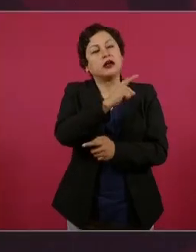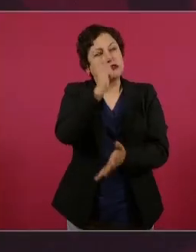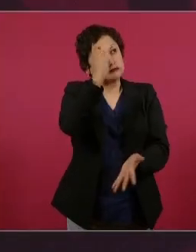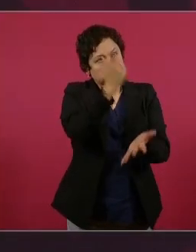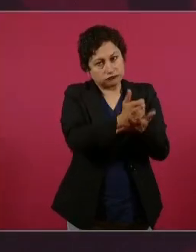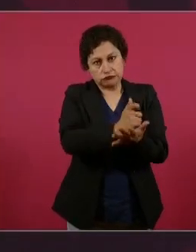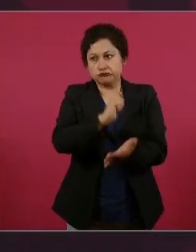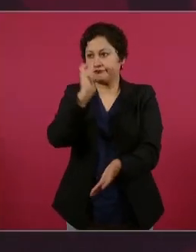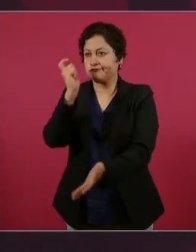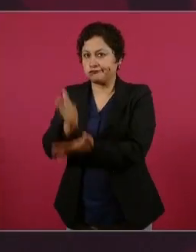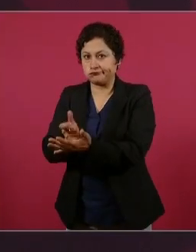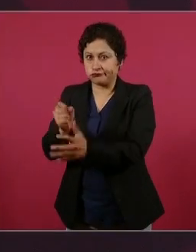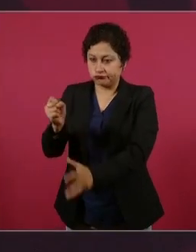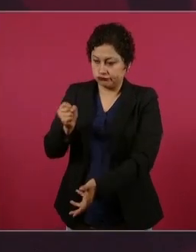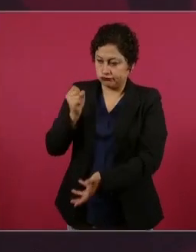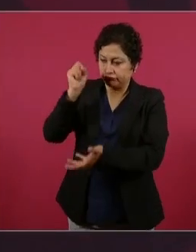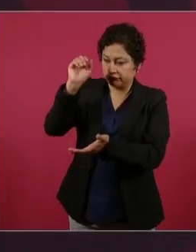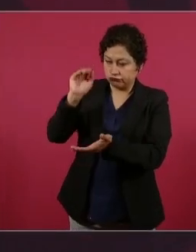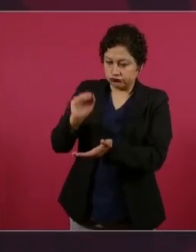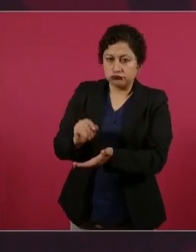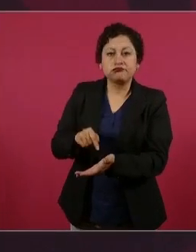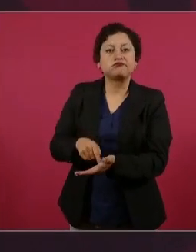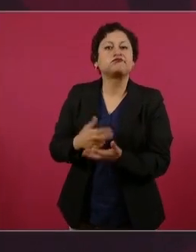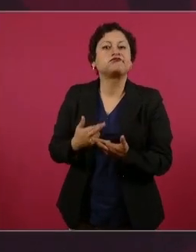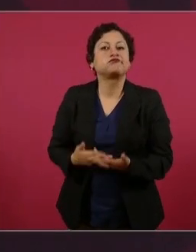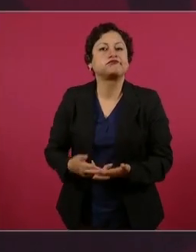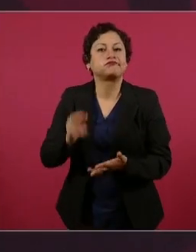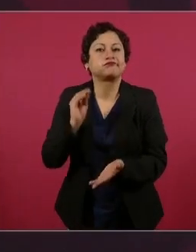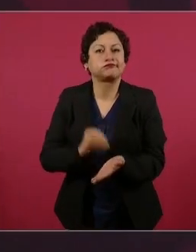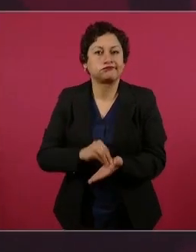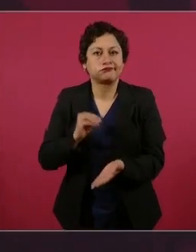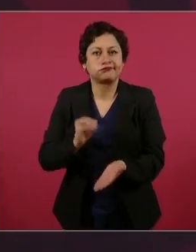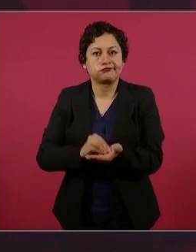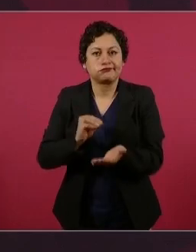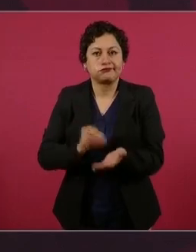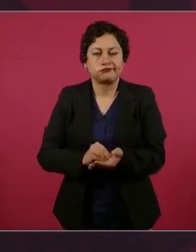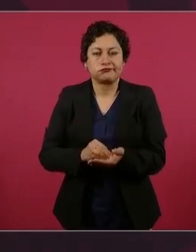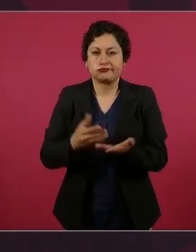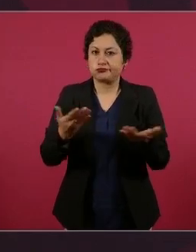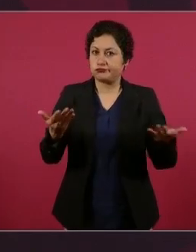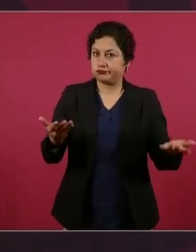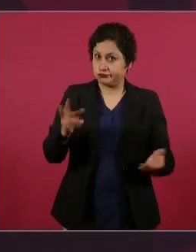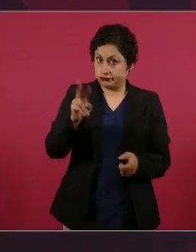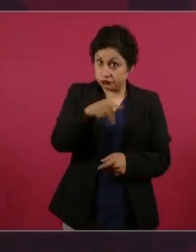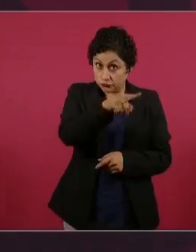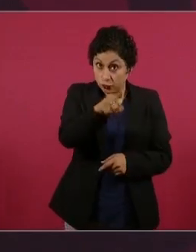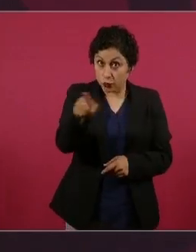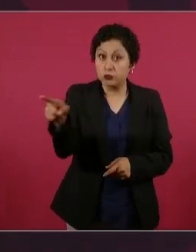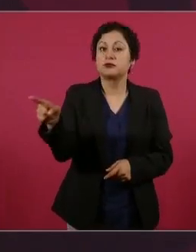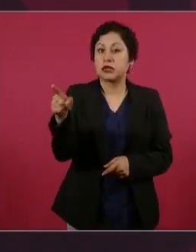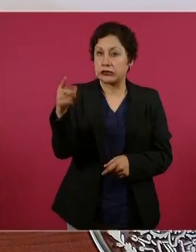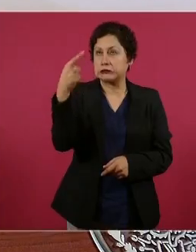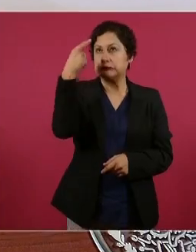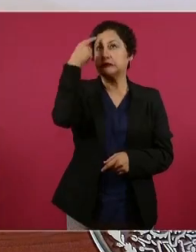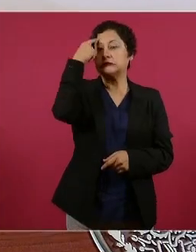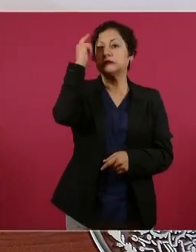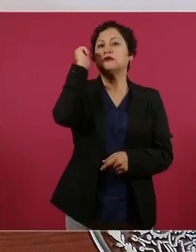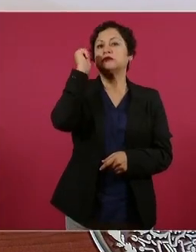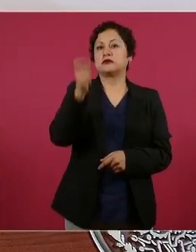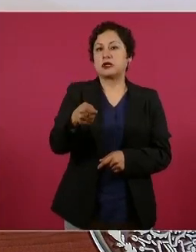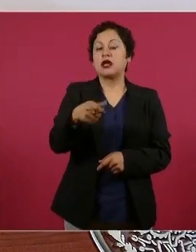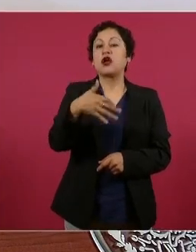Nada más para que tengamos la idea del daño que causa la corrupción.